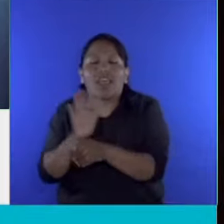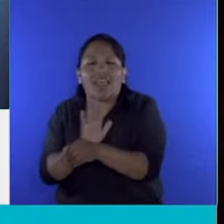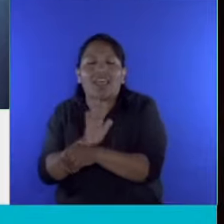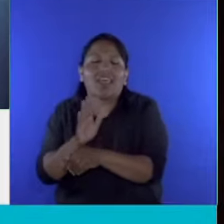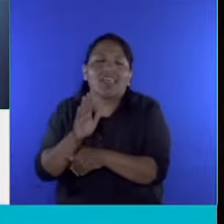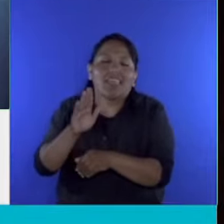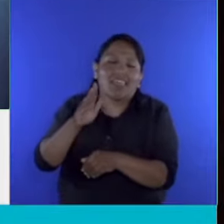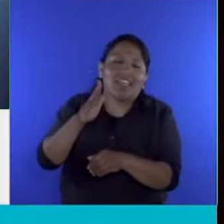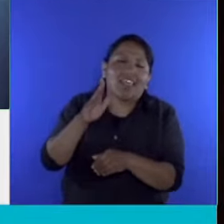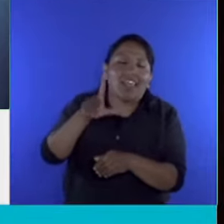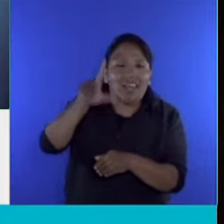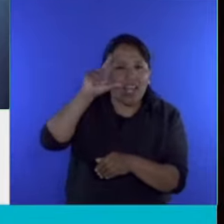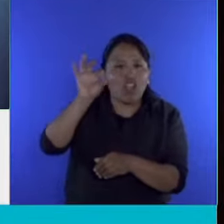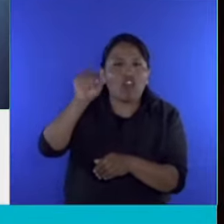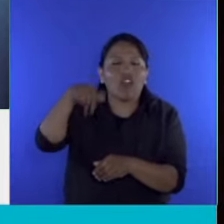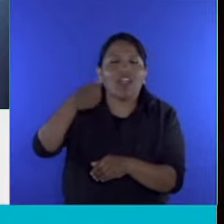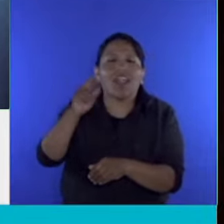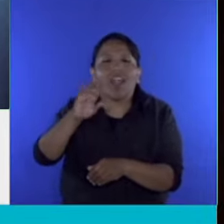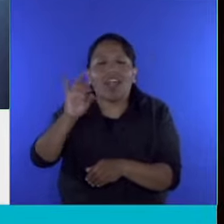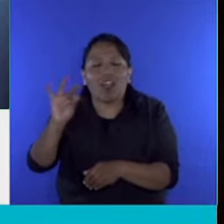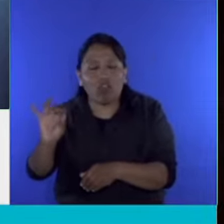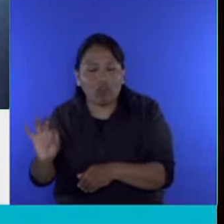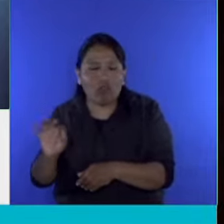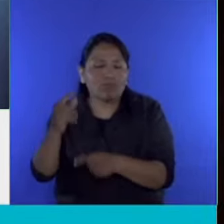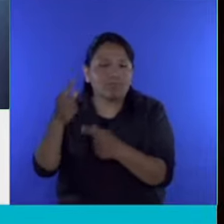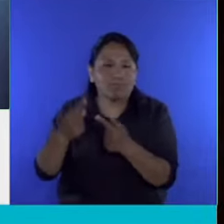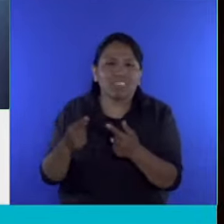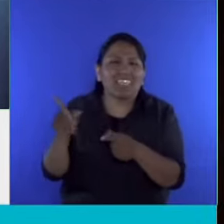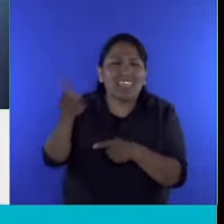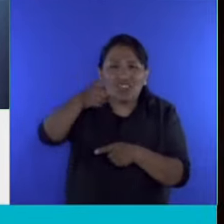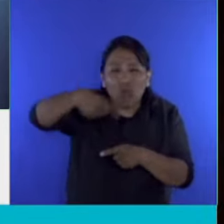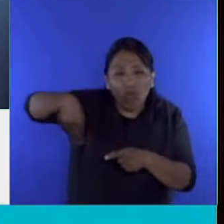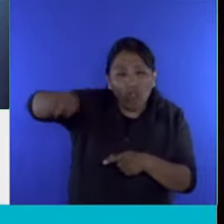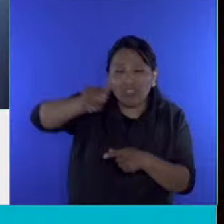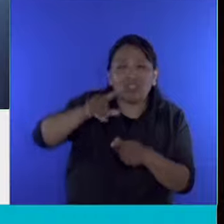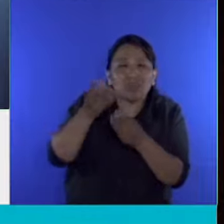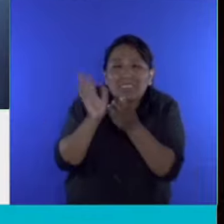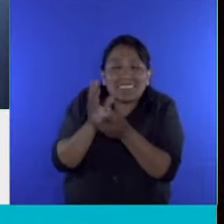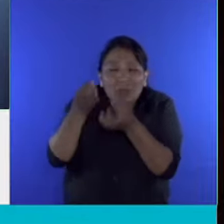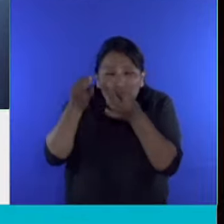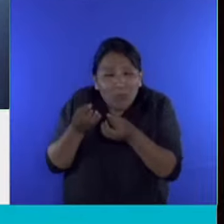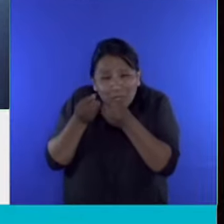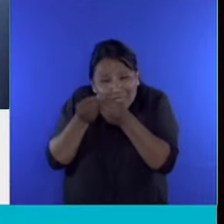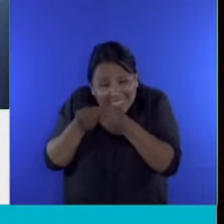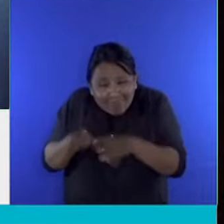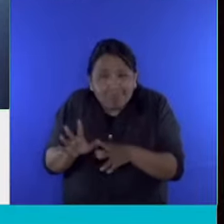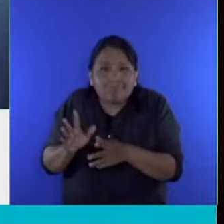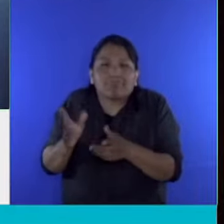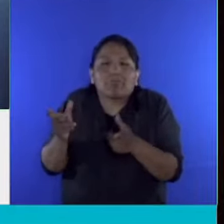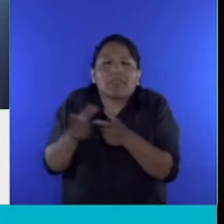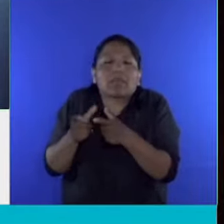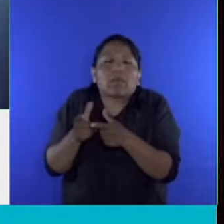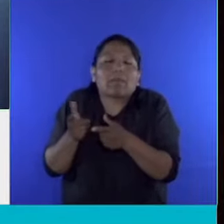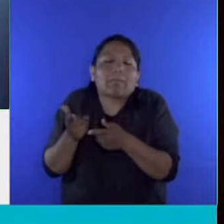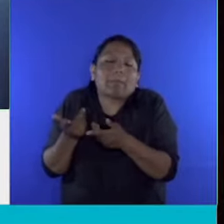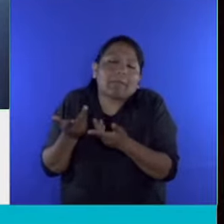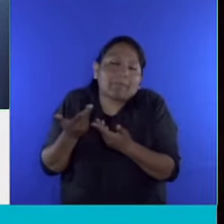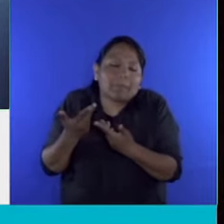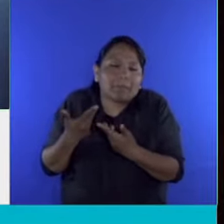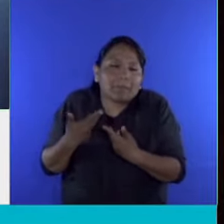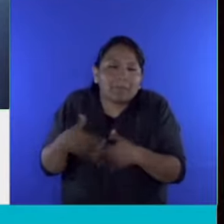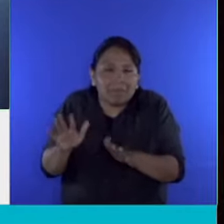de José ser seguramente todos ellos en sus comienzos habrán hecho películas más chicas